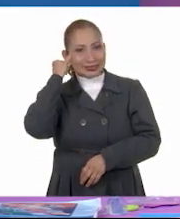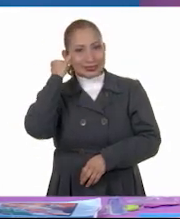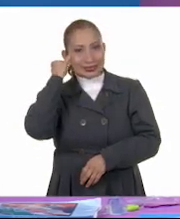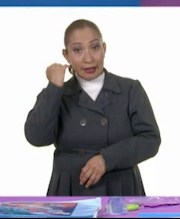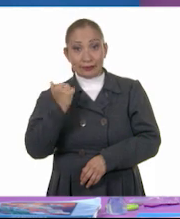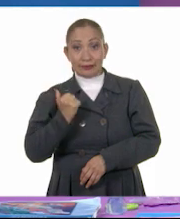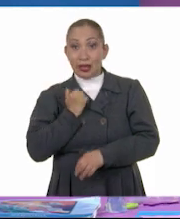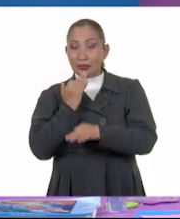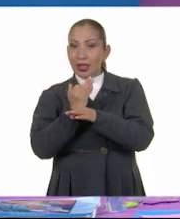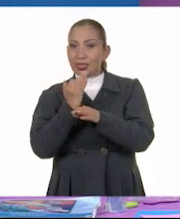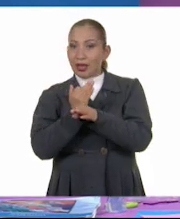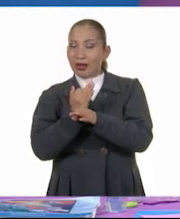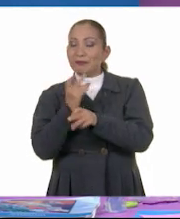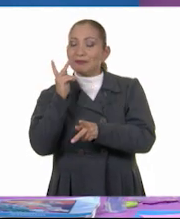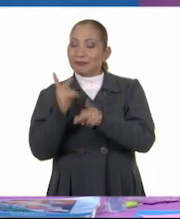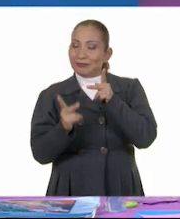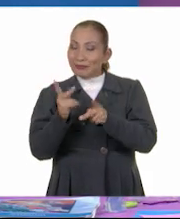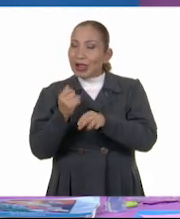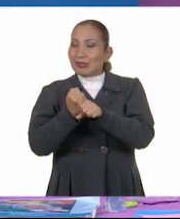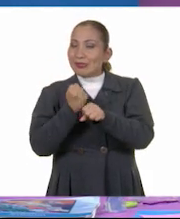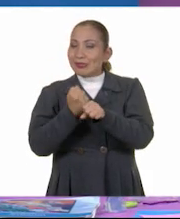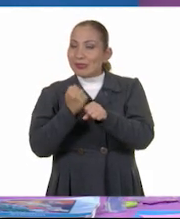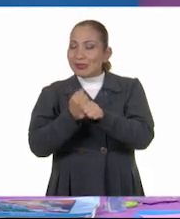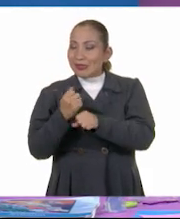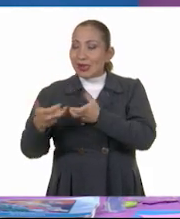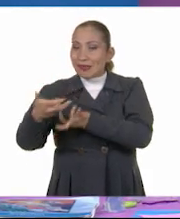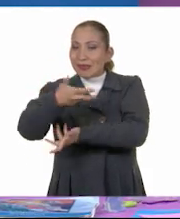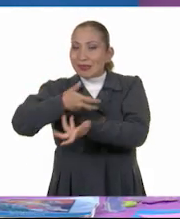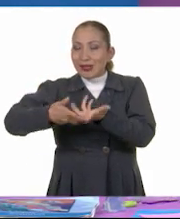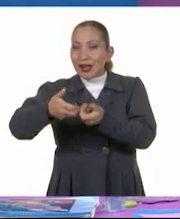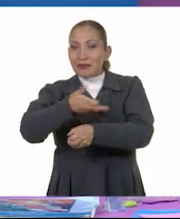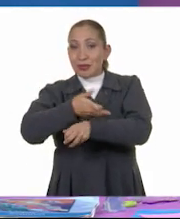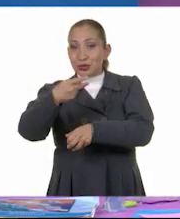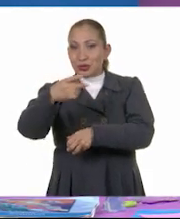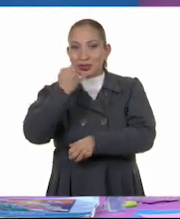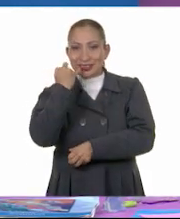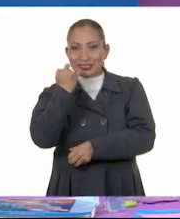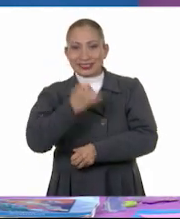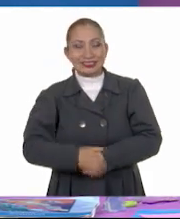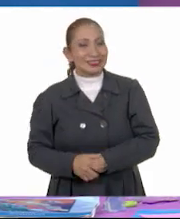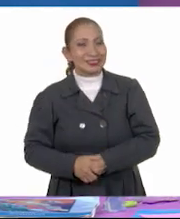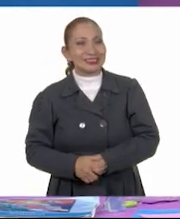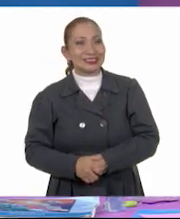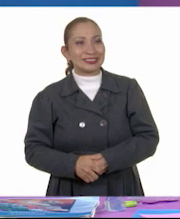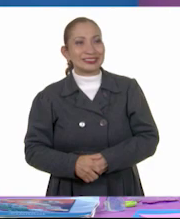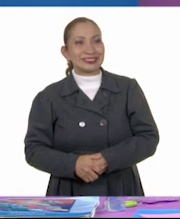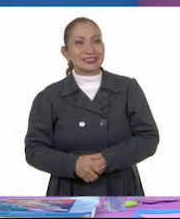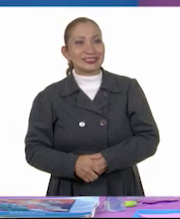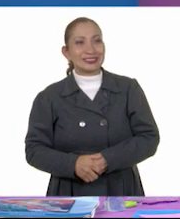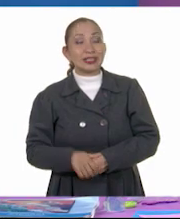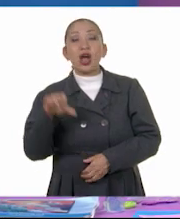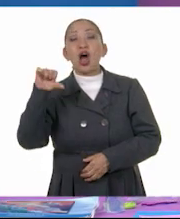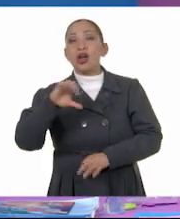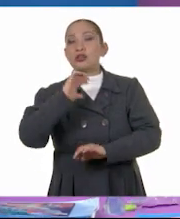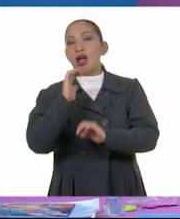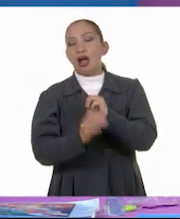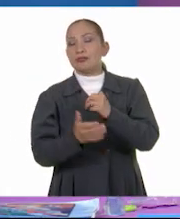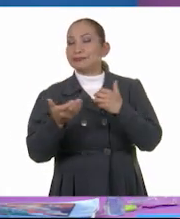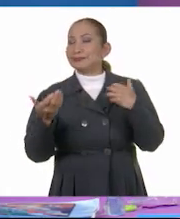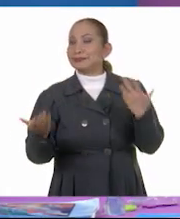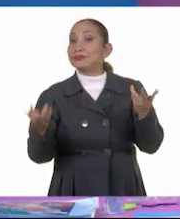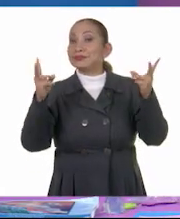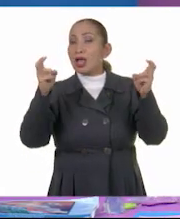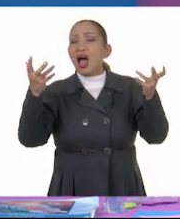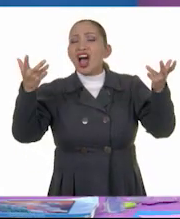indígena, aprovecha también este momento para practicarla y platicar con tu familia en tu lengua materna. Por hoy hemos terminado